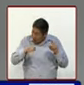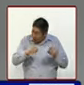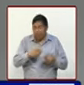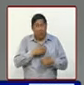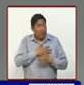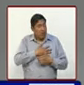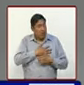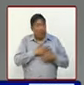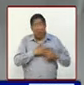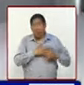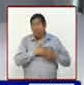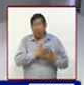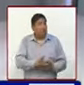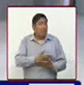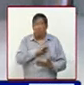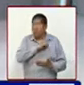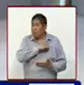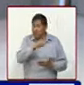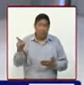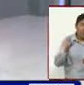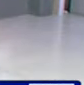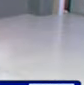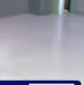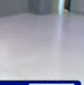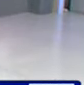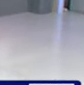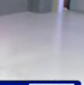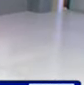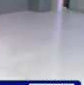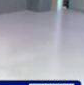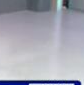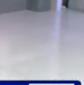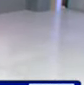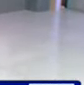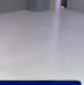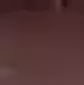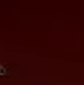corazón de los bolivianos va a lograr aquello.